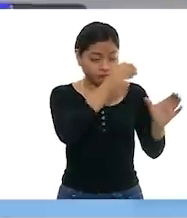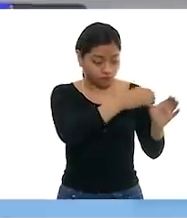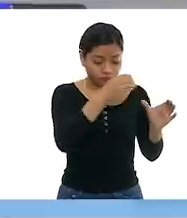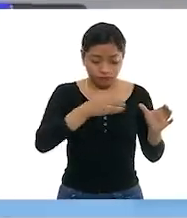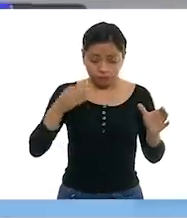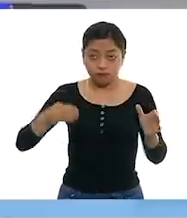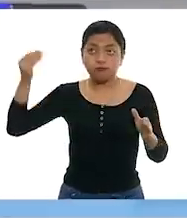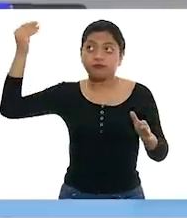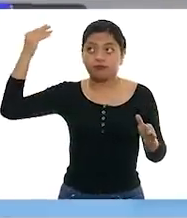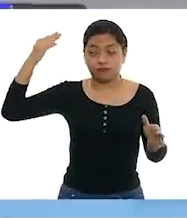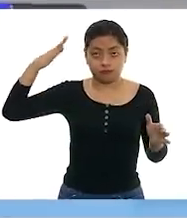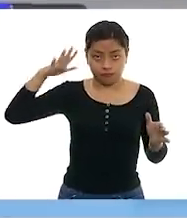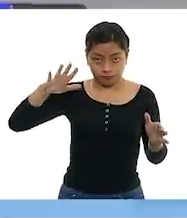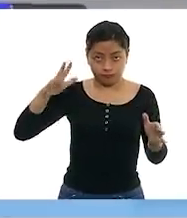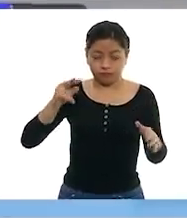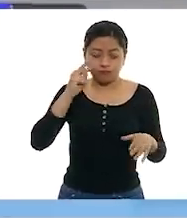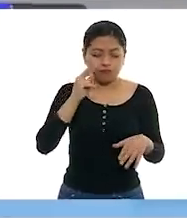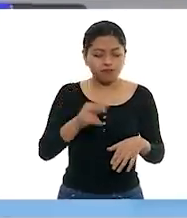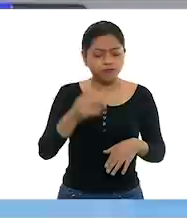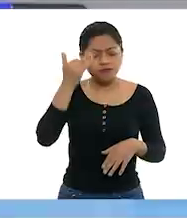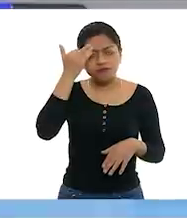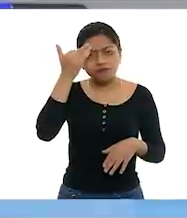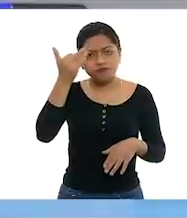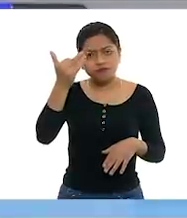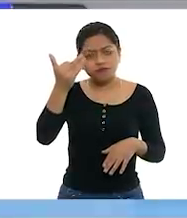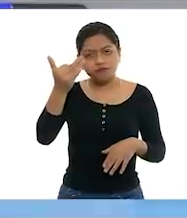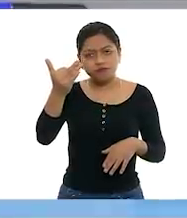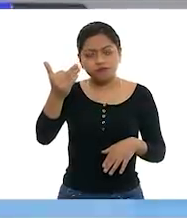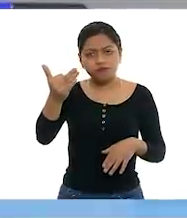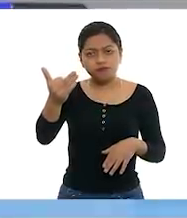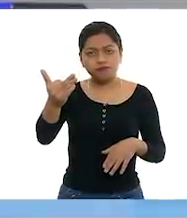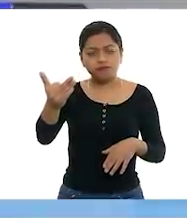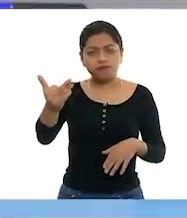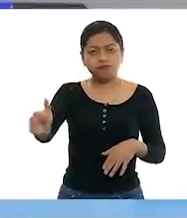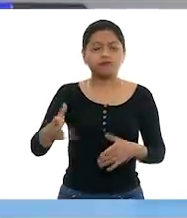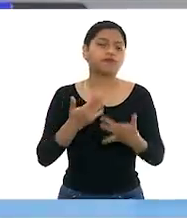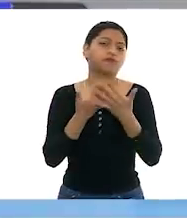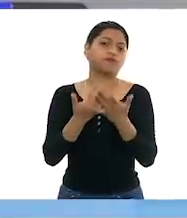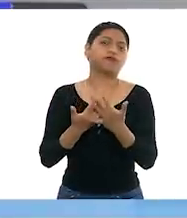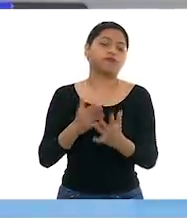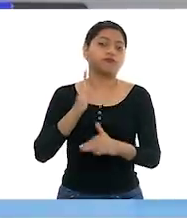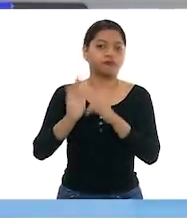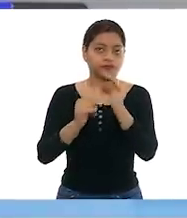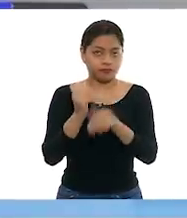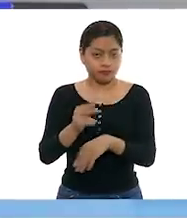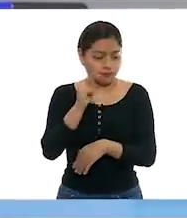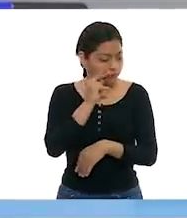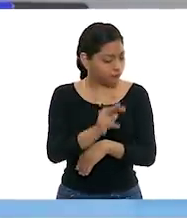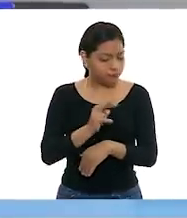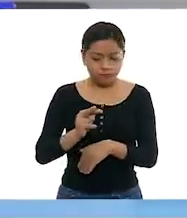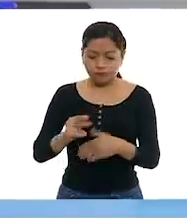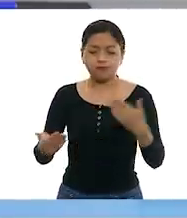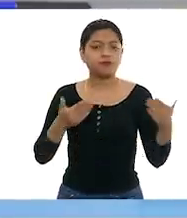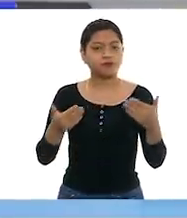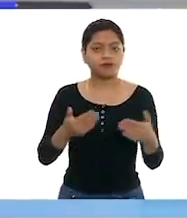sol. Y vamos a dejar los platos donde les dé el sol y después a